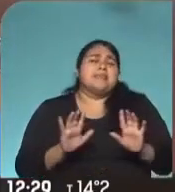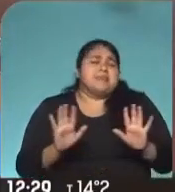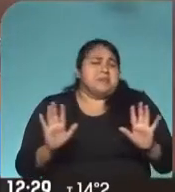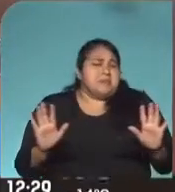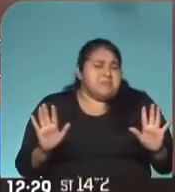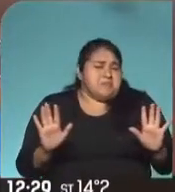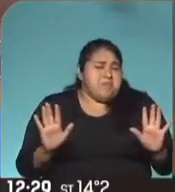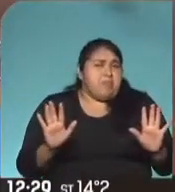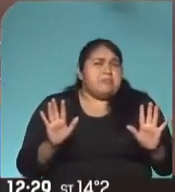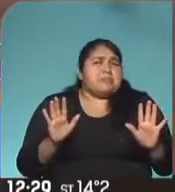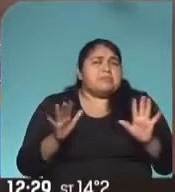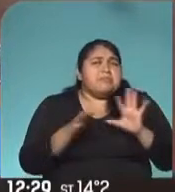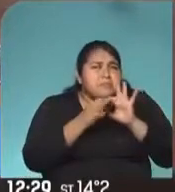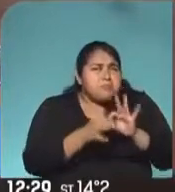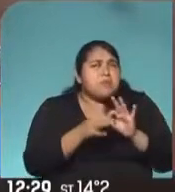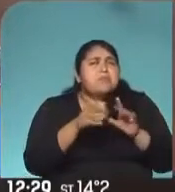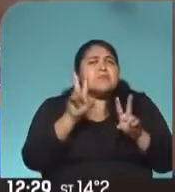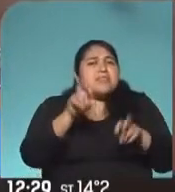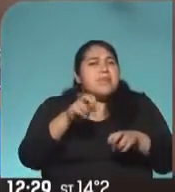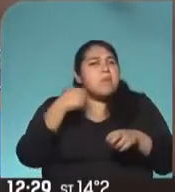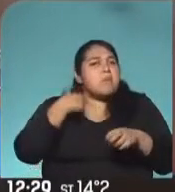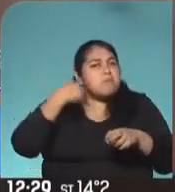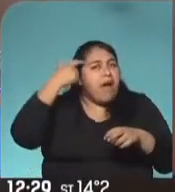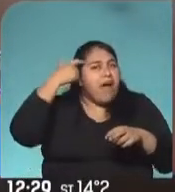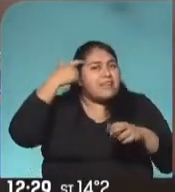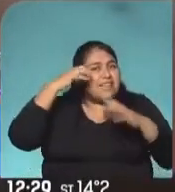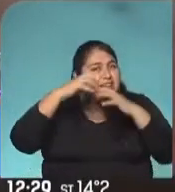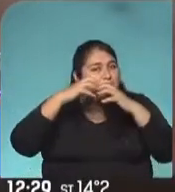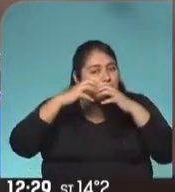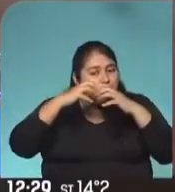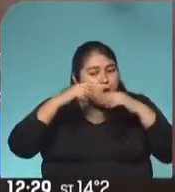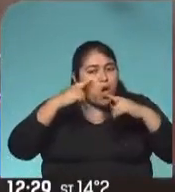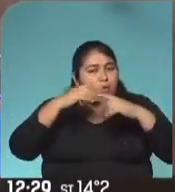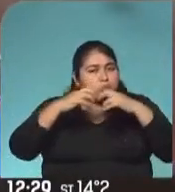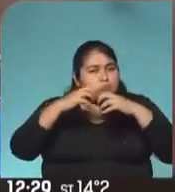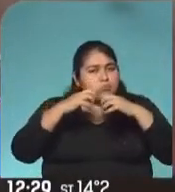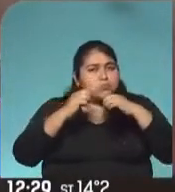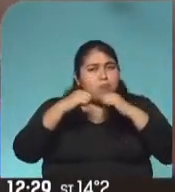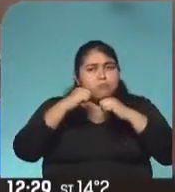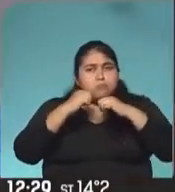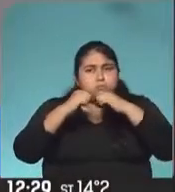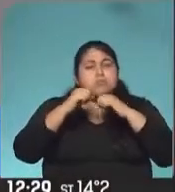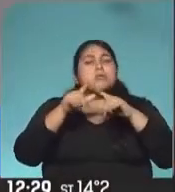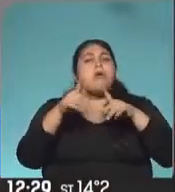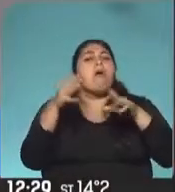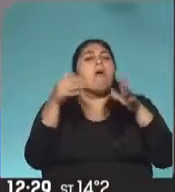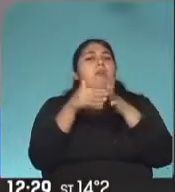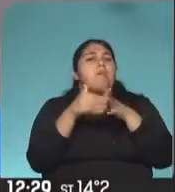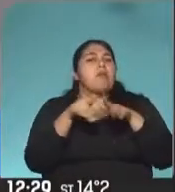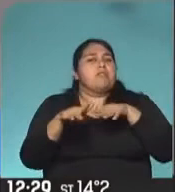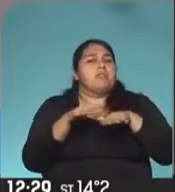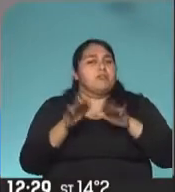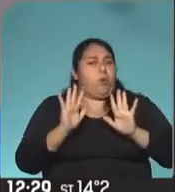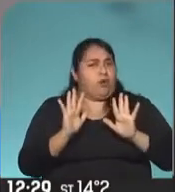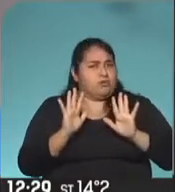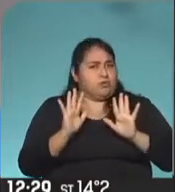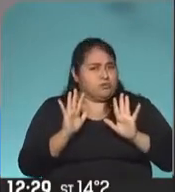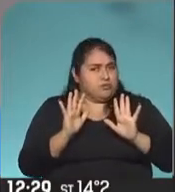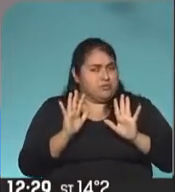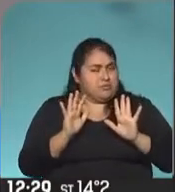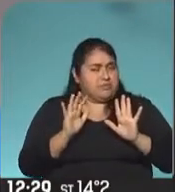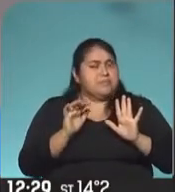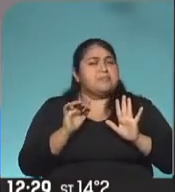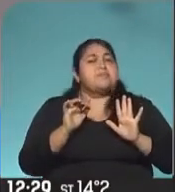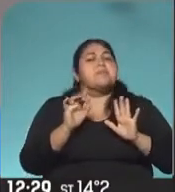se relaciona el sentido que el cerebro activa y se activa y activa por ejemplo los músculos y los músculos responden solamente contención es decir que es al revés